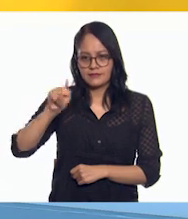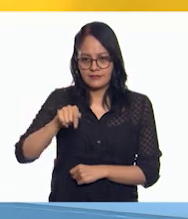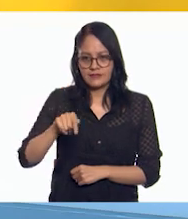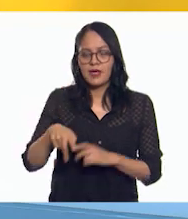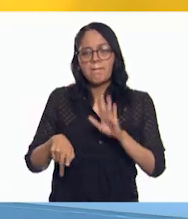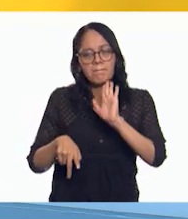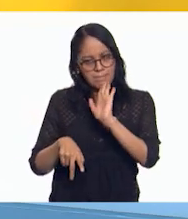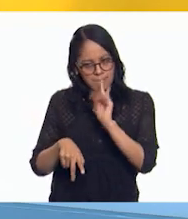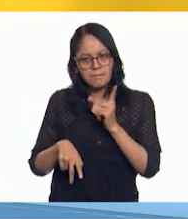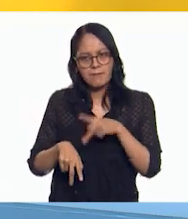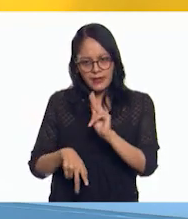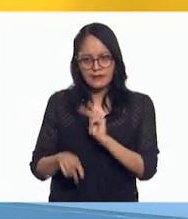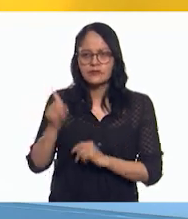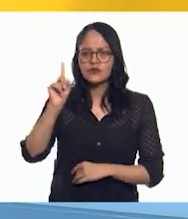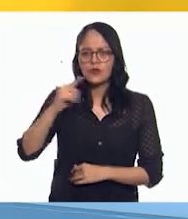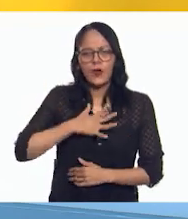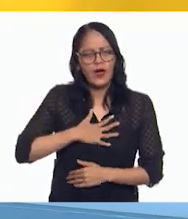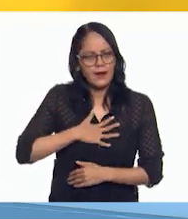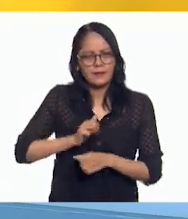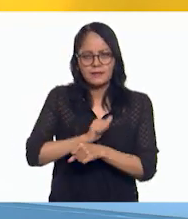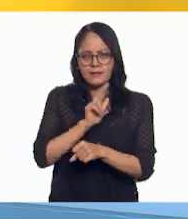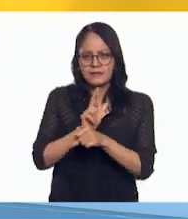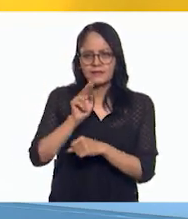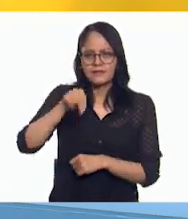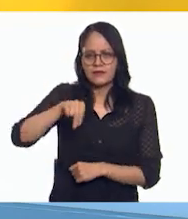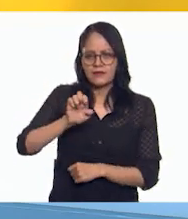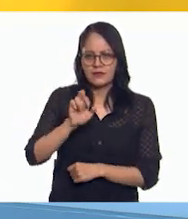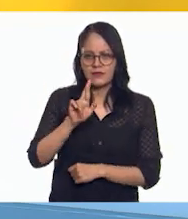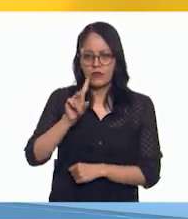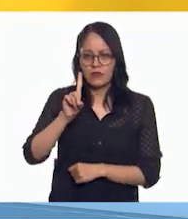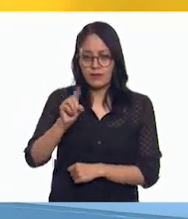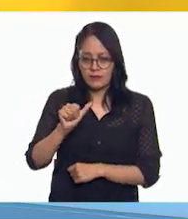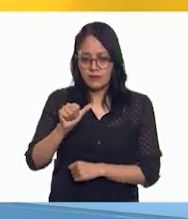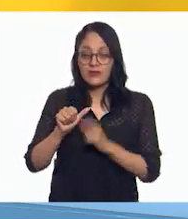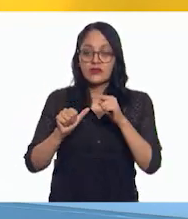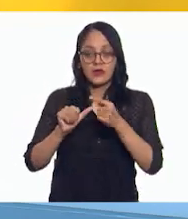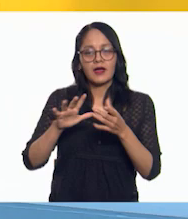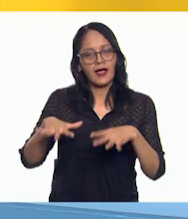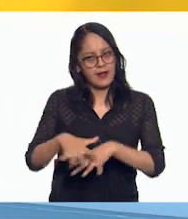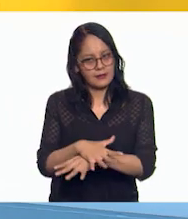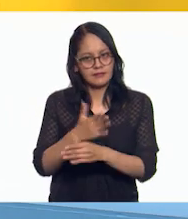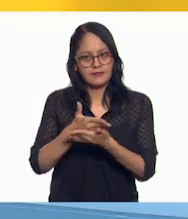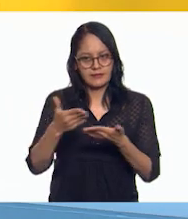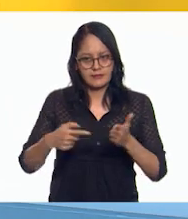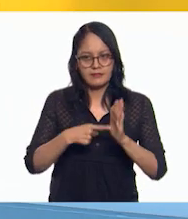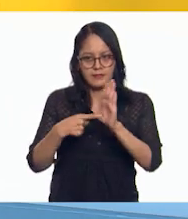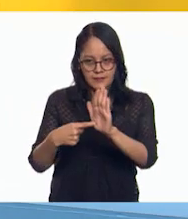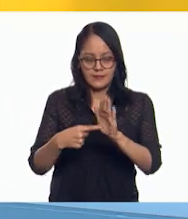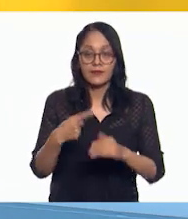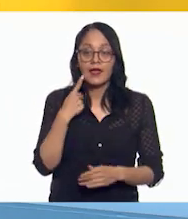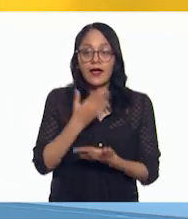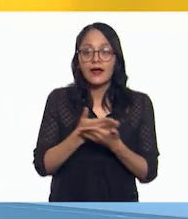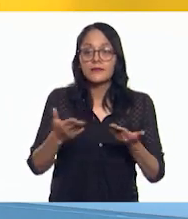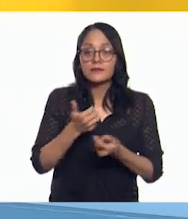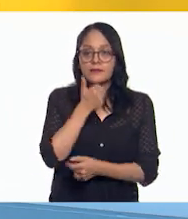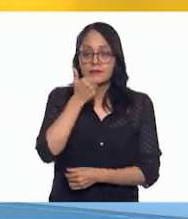por Neruda provocó un cambio en el que profundizaré más adelante. Primero, invitaré a las y los